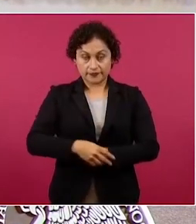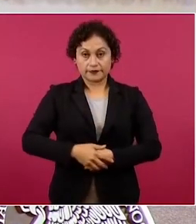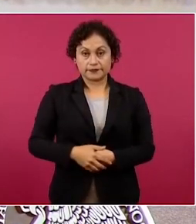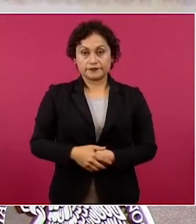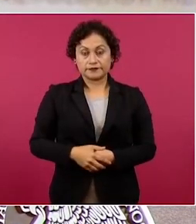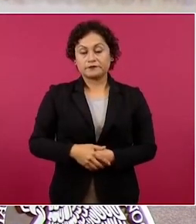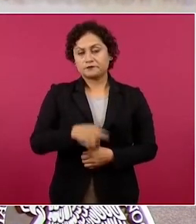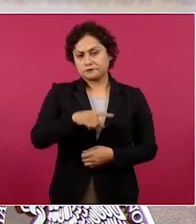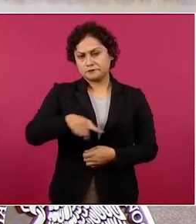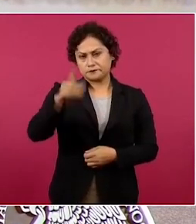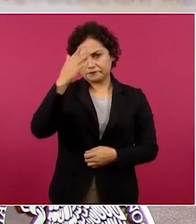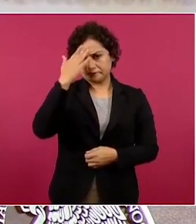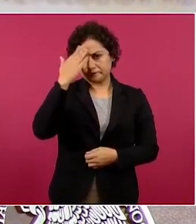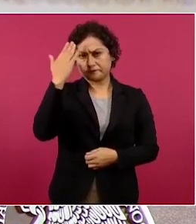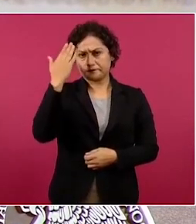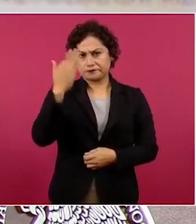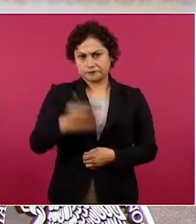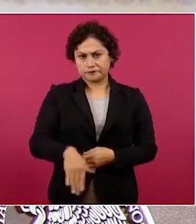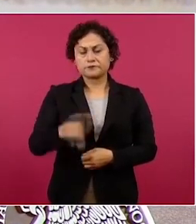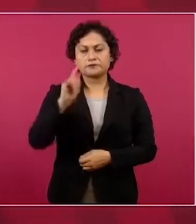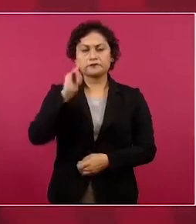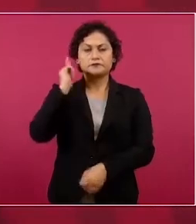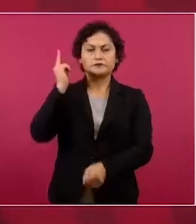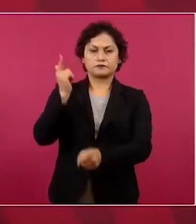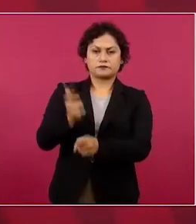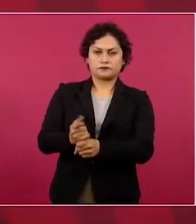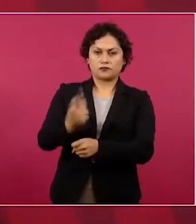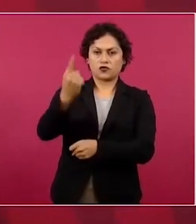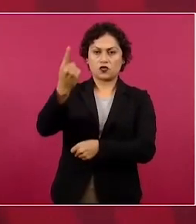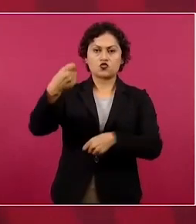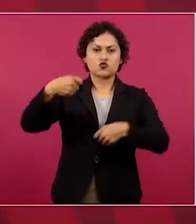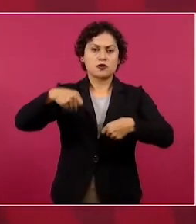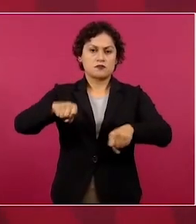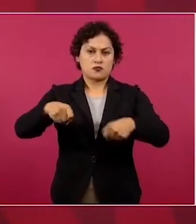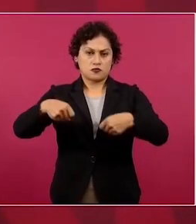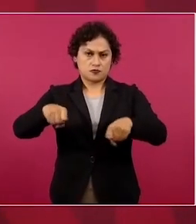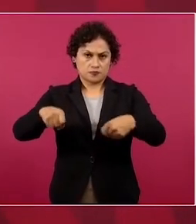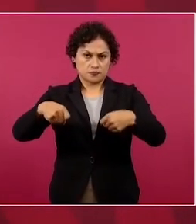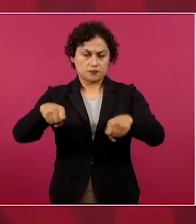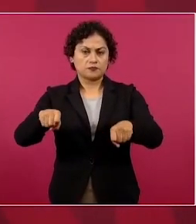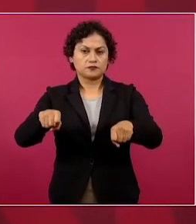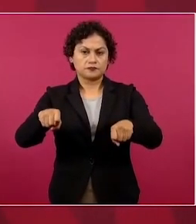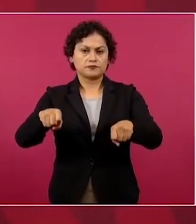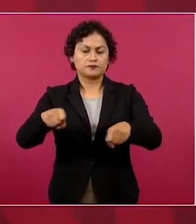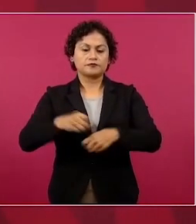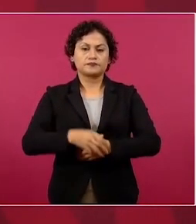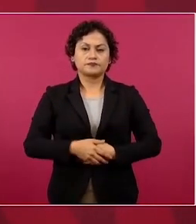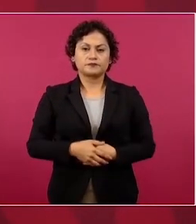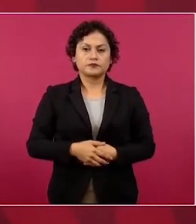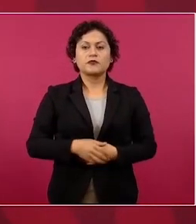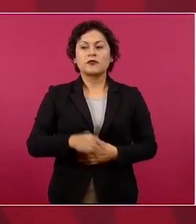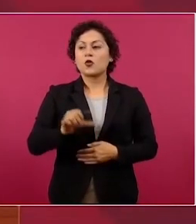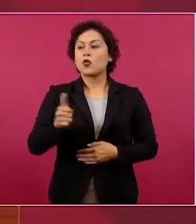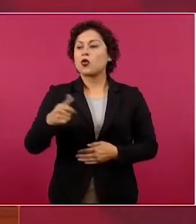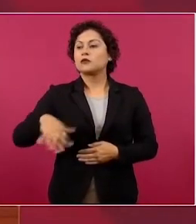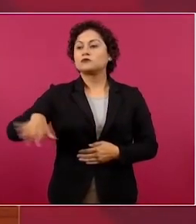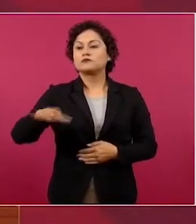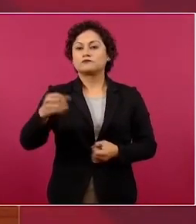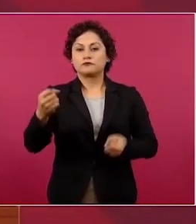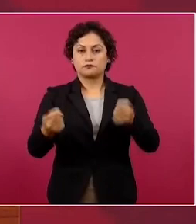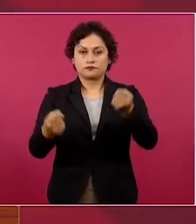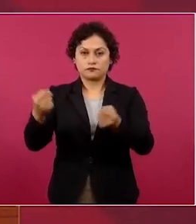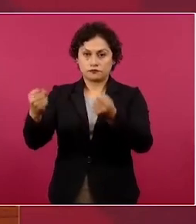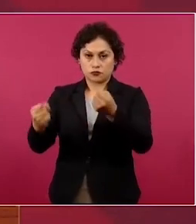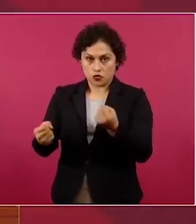Como ustedes saben, se tiene identificada una motocicleta y algunos vehículos, no solamente